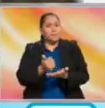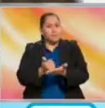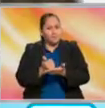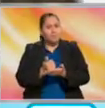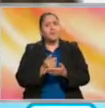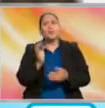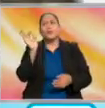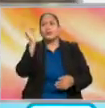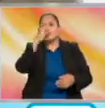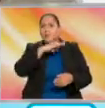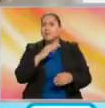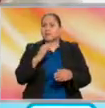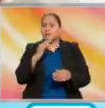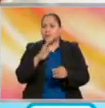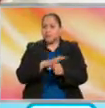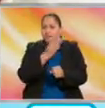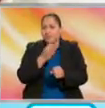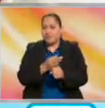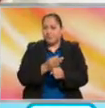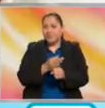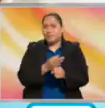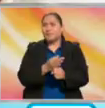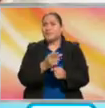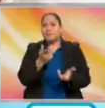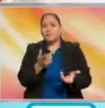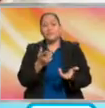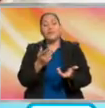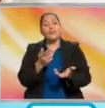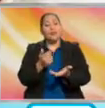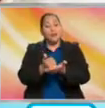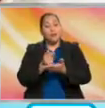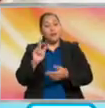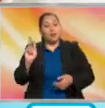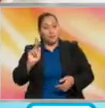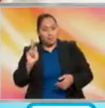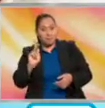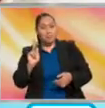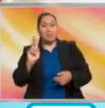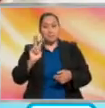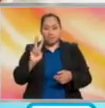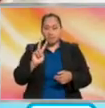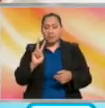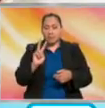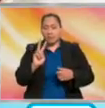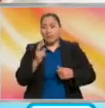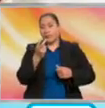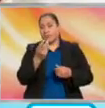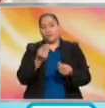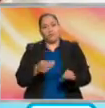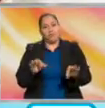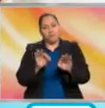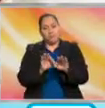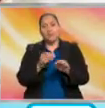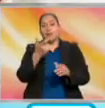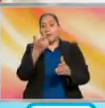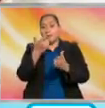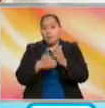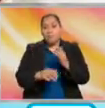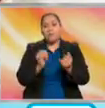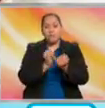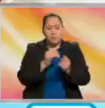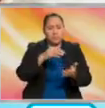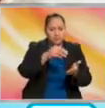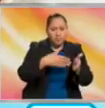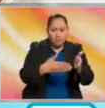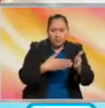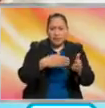es ligero, nos puede dar aporte proteico, vitamínico, que es muy importante, a un bajo costo y es versátil, no se tiene